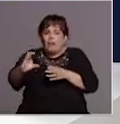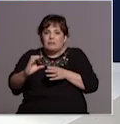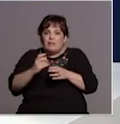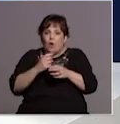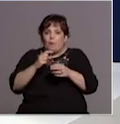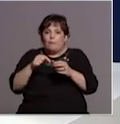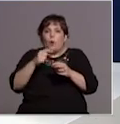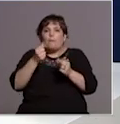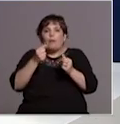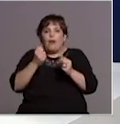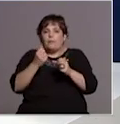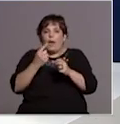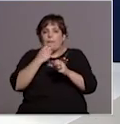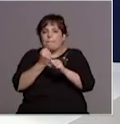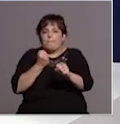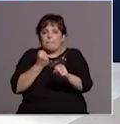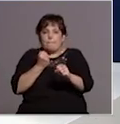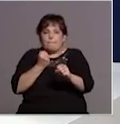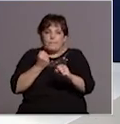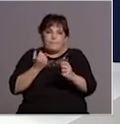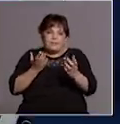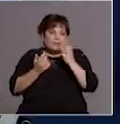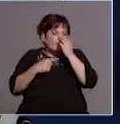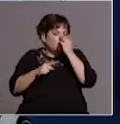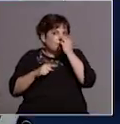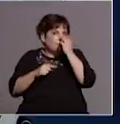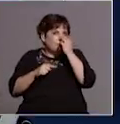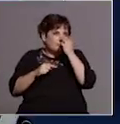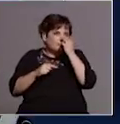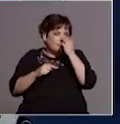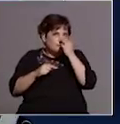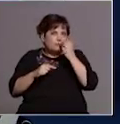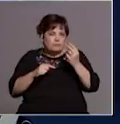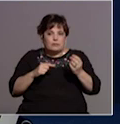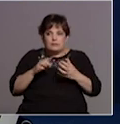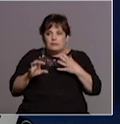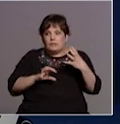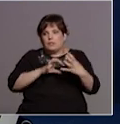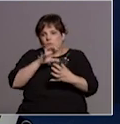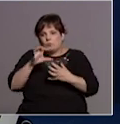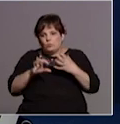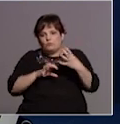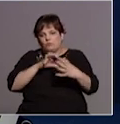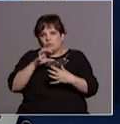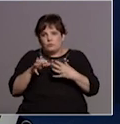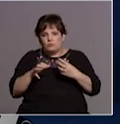bolsa bueno no no hay no y bueno en fin entonces es una situación